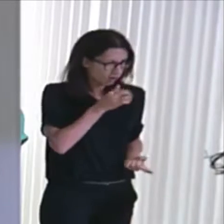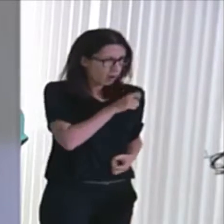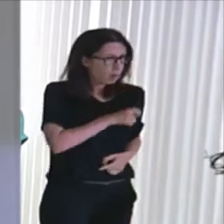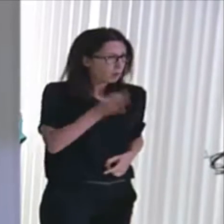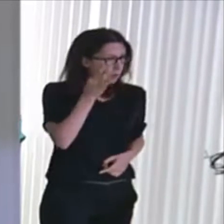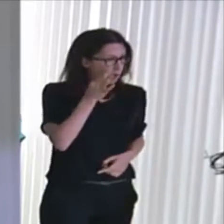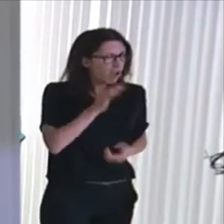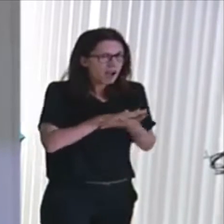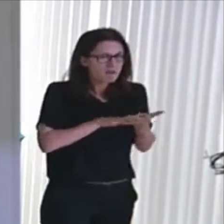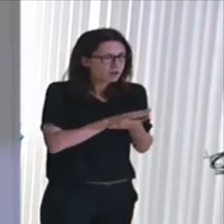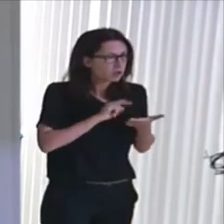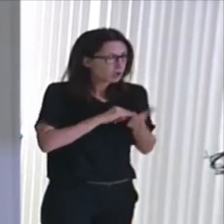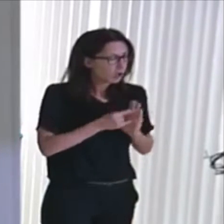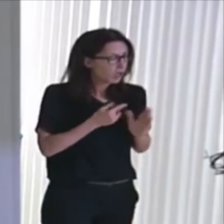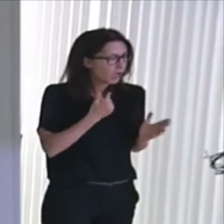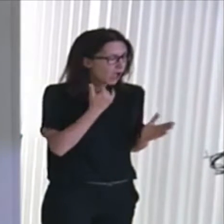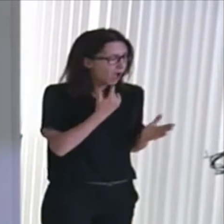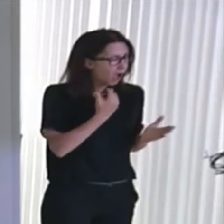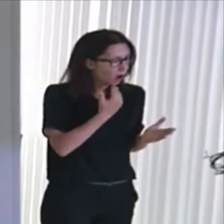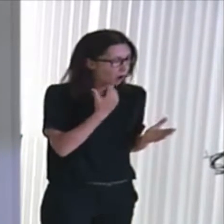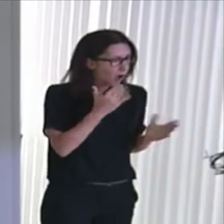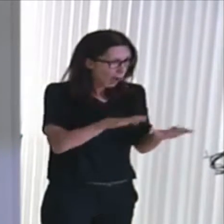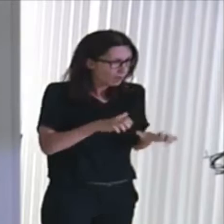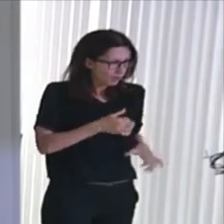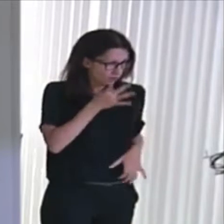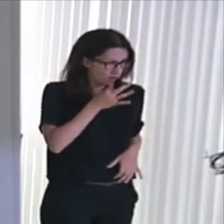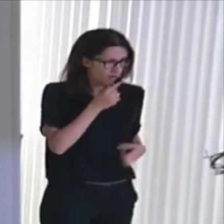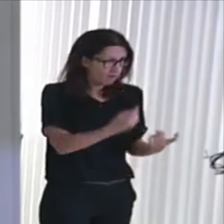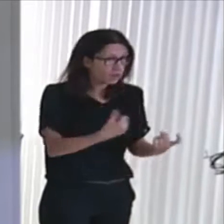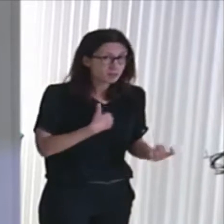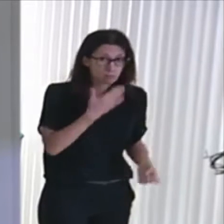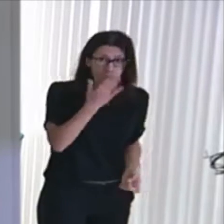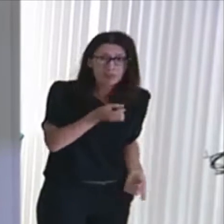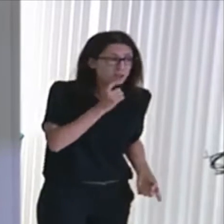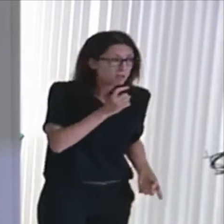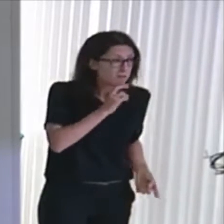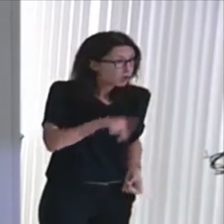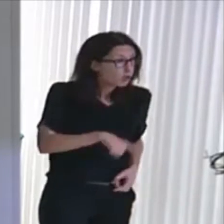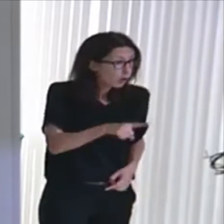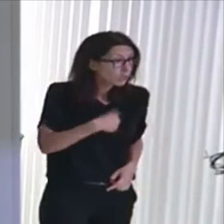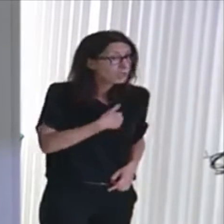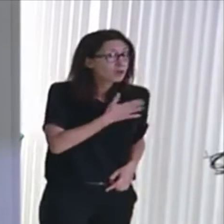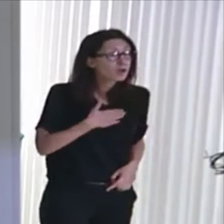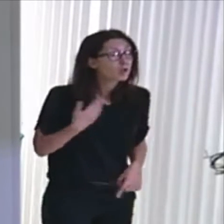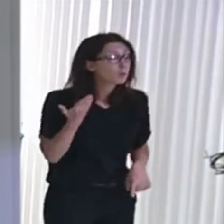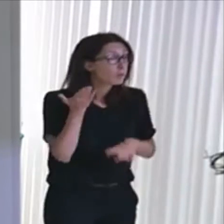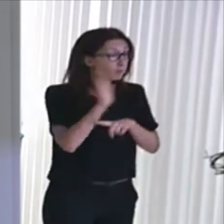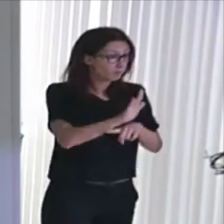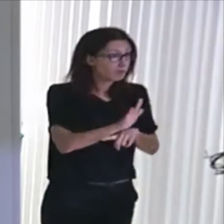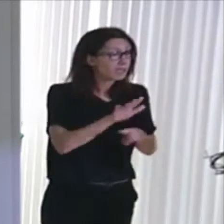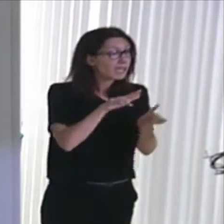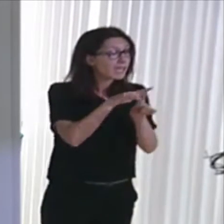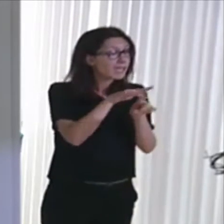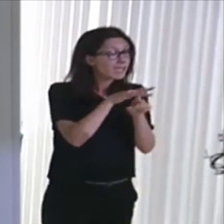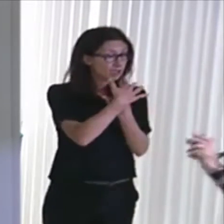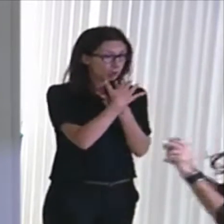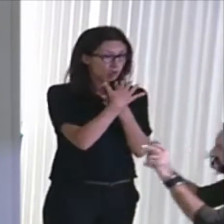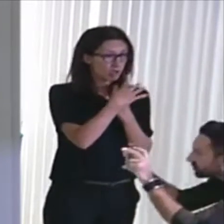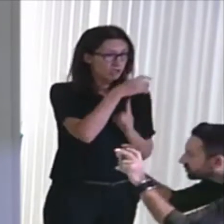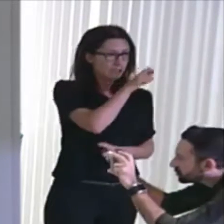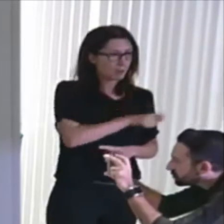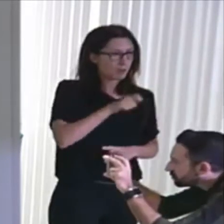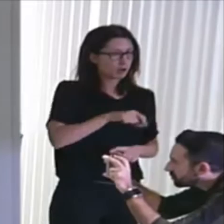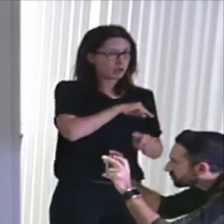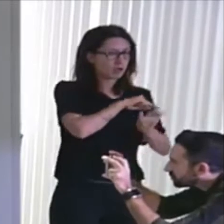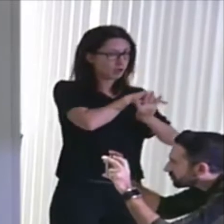en tecnología tenemos algo que aprender y no es tan difícil. Vamos a mostrar 4 casos aquí, 4 personas